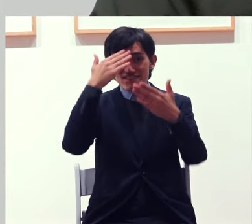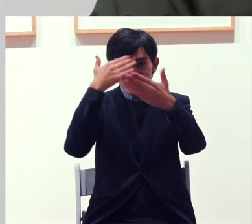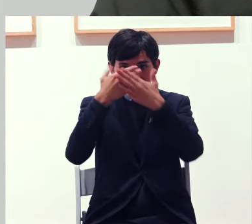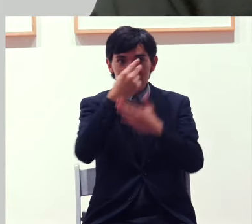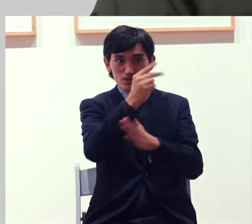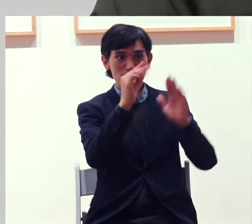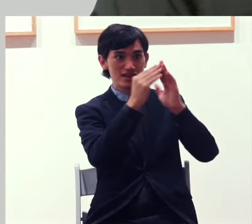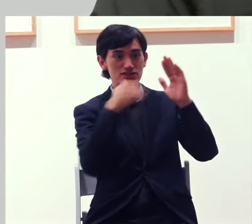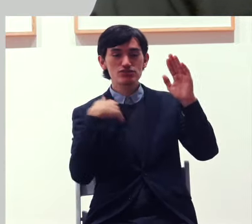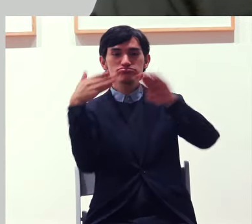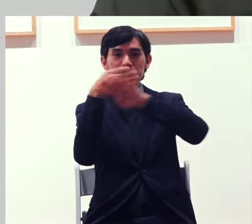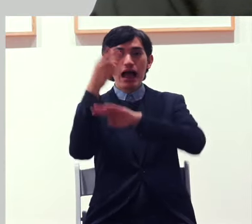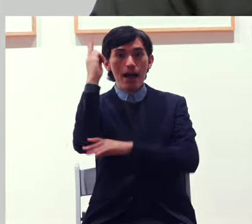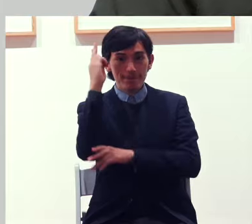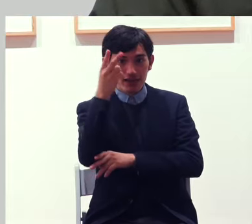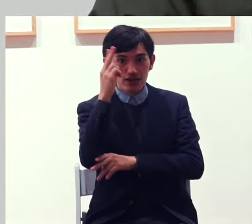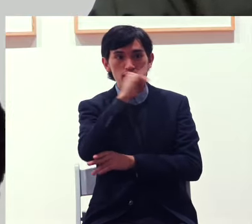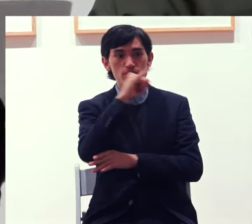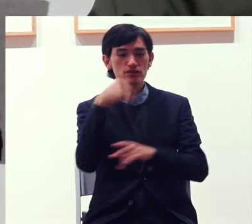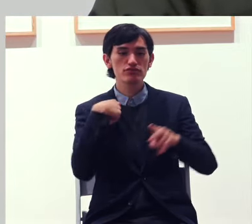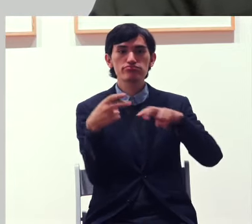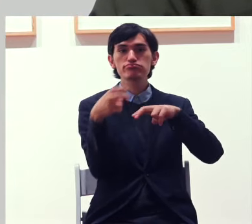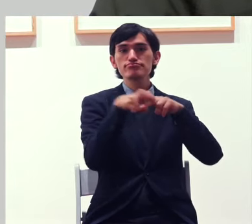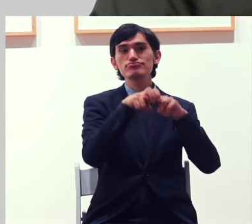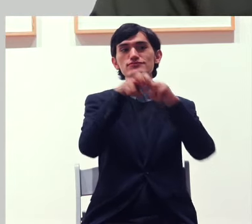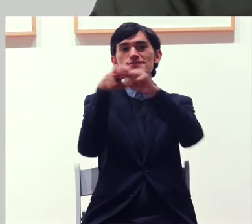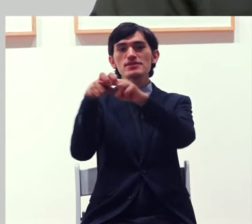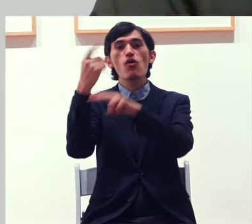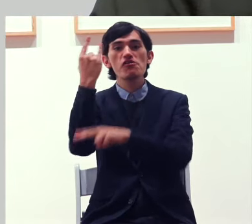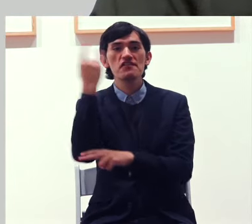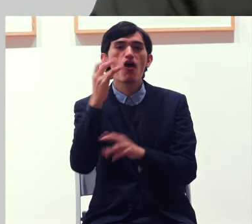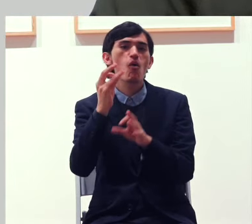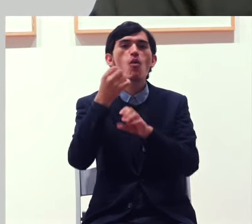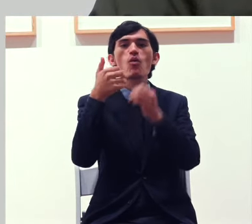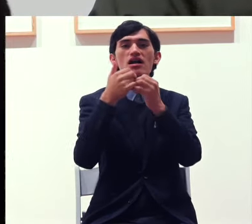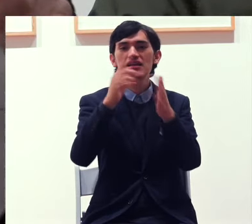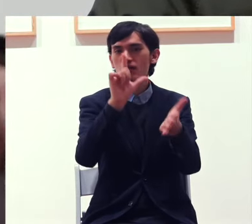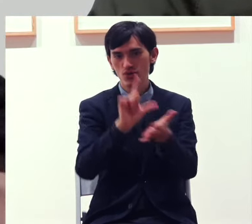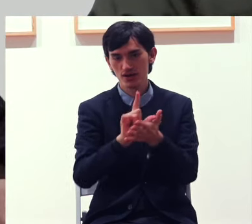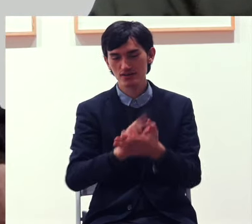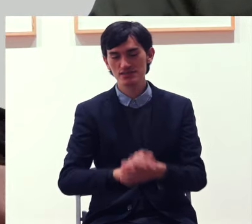de su casa para ir a tomar la micro que me llevaba a la universidad o a cualquier parte.